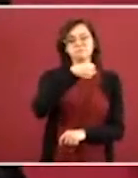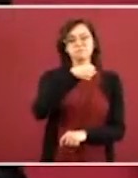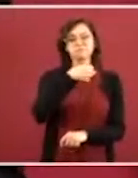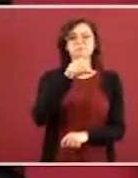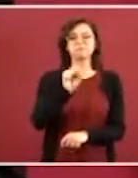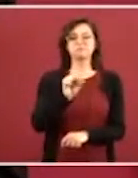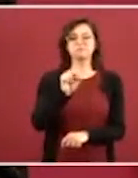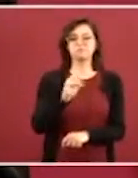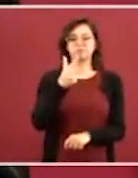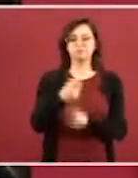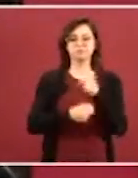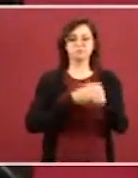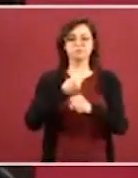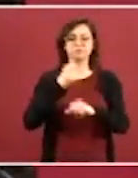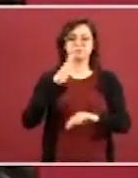de 68 años